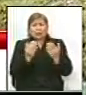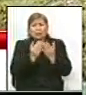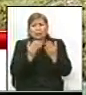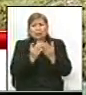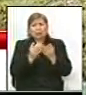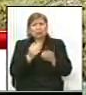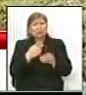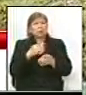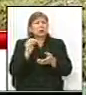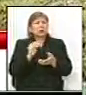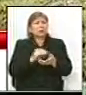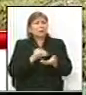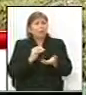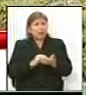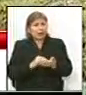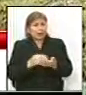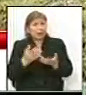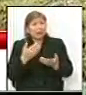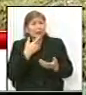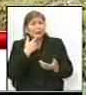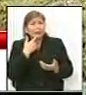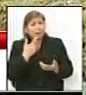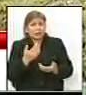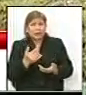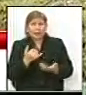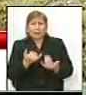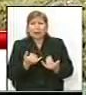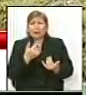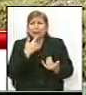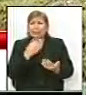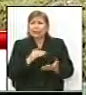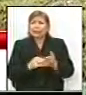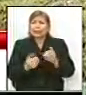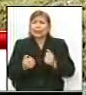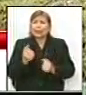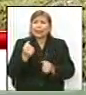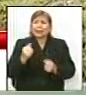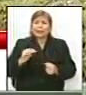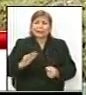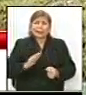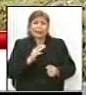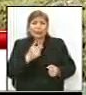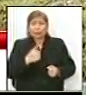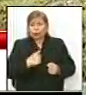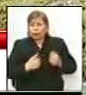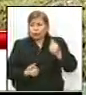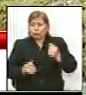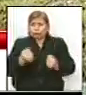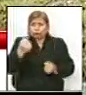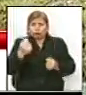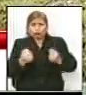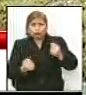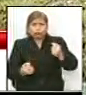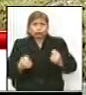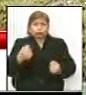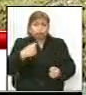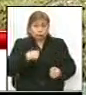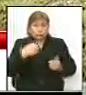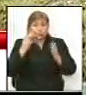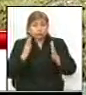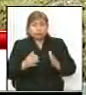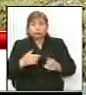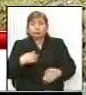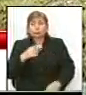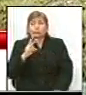y mucho más, pero quiero tomar en hoy lo que es tema de carretera. Yo como transportista que soy de Ayacucho, acá al